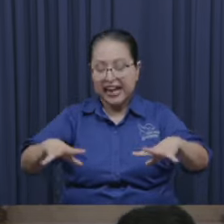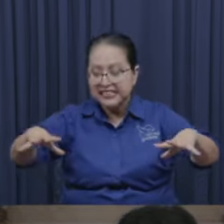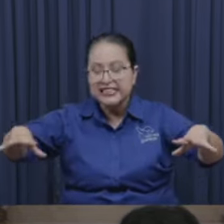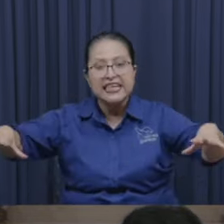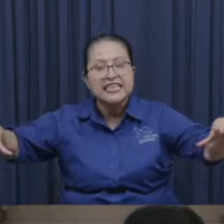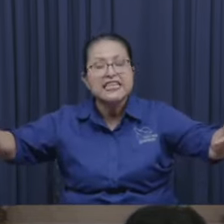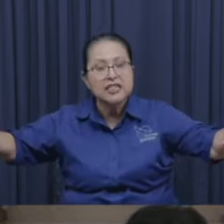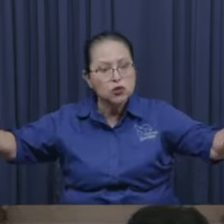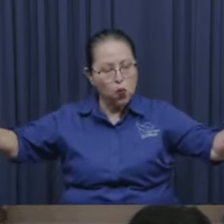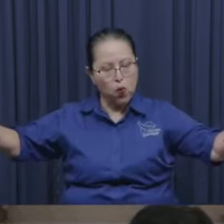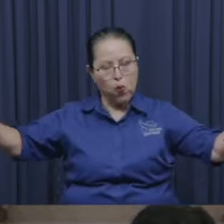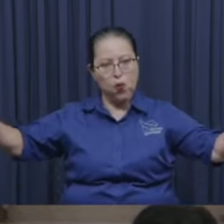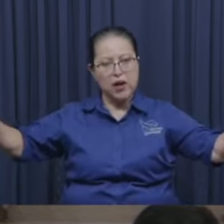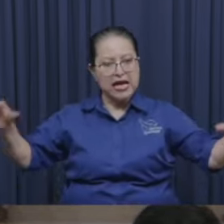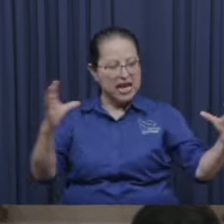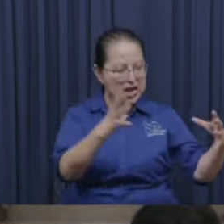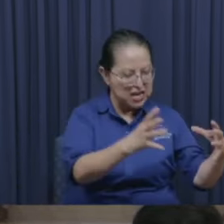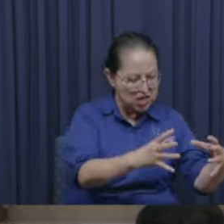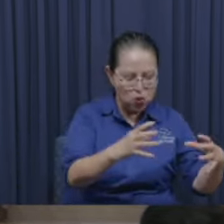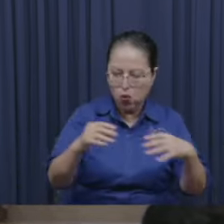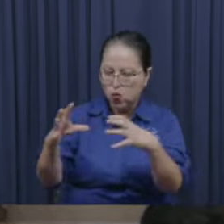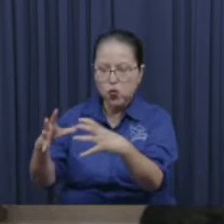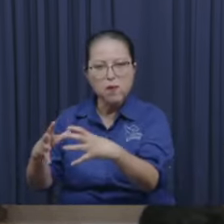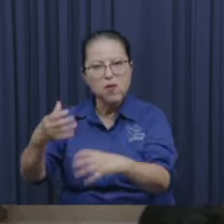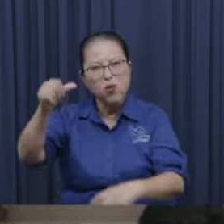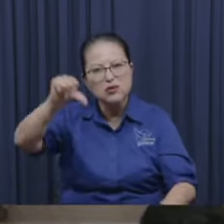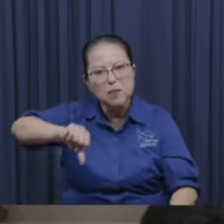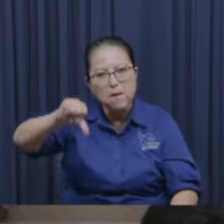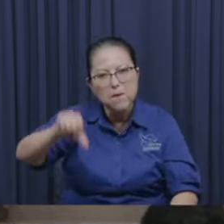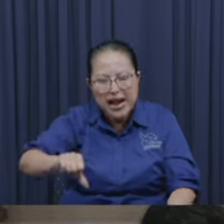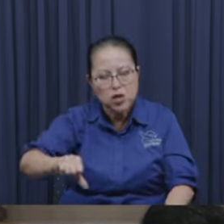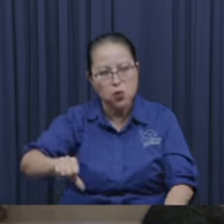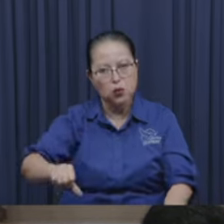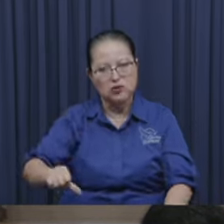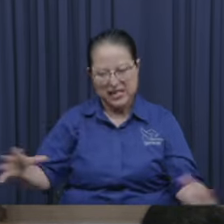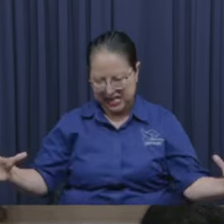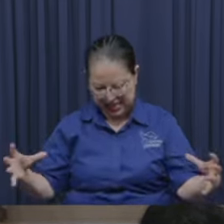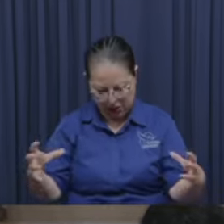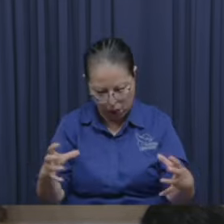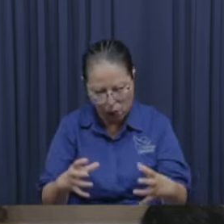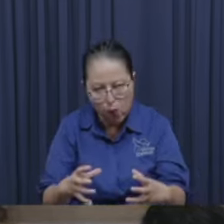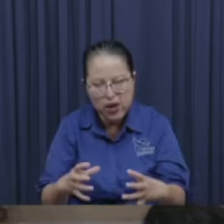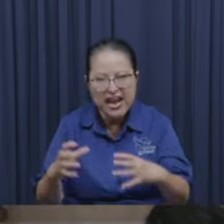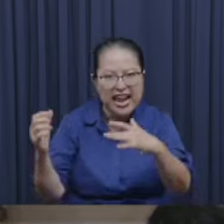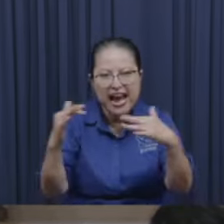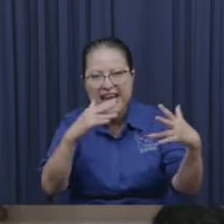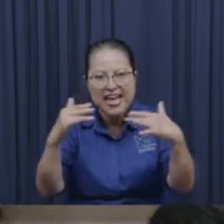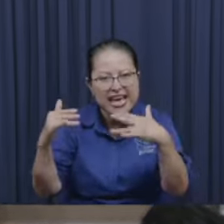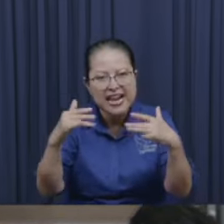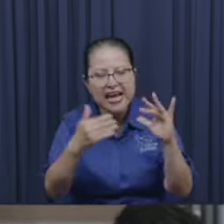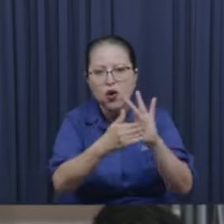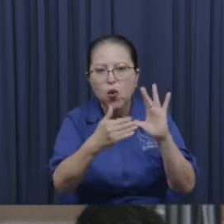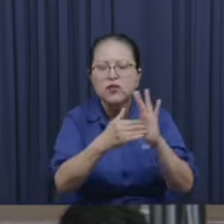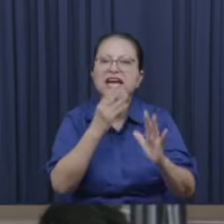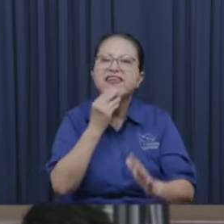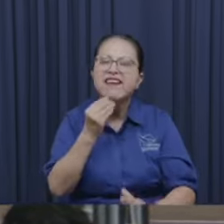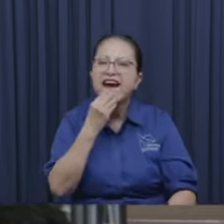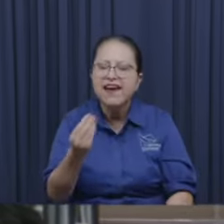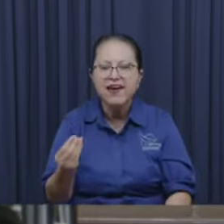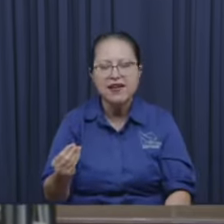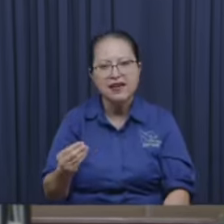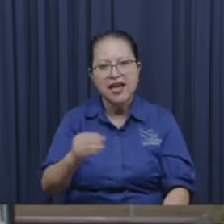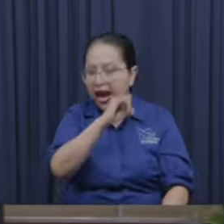jamás ahora con el otro grupo terrorista que que es esbol que impres hermano nunca había